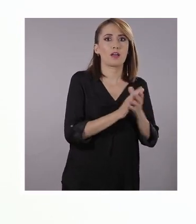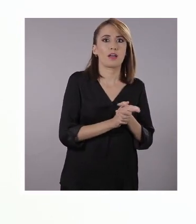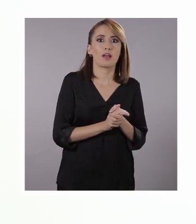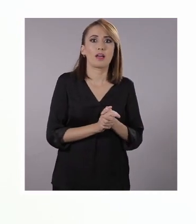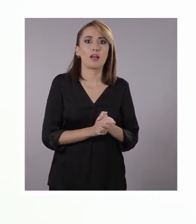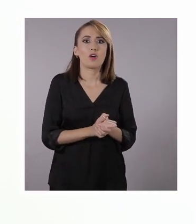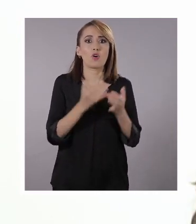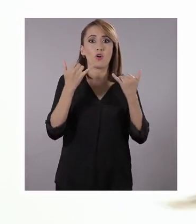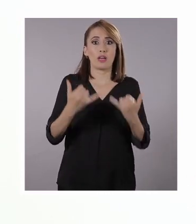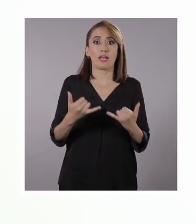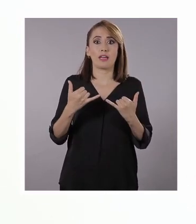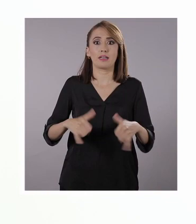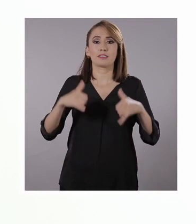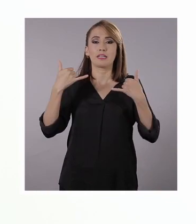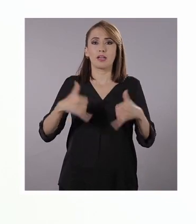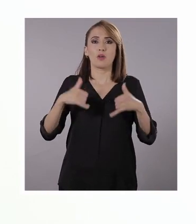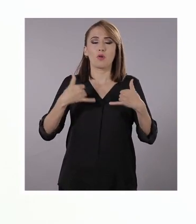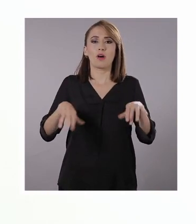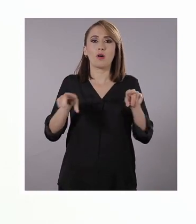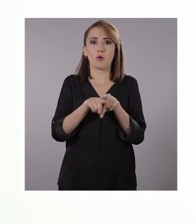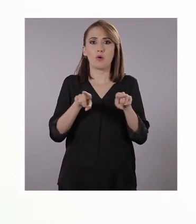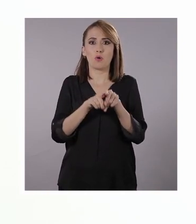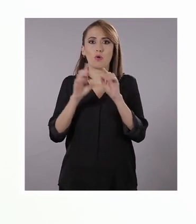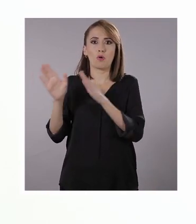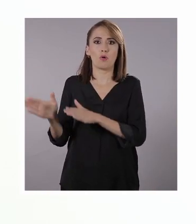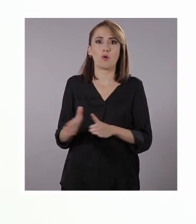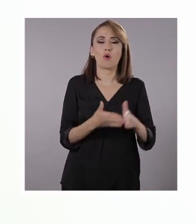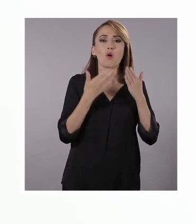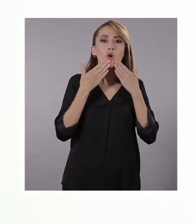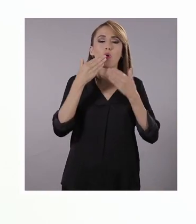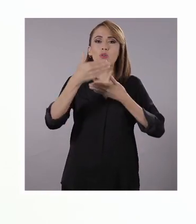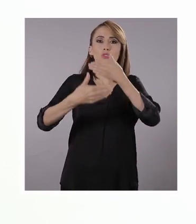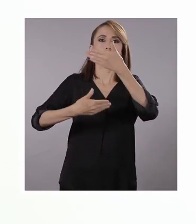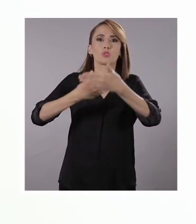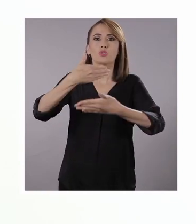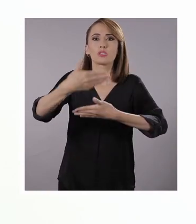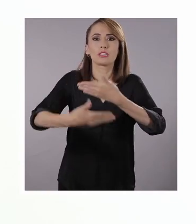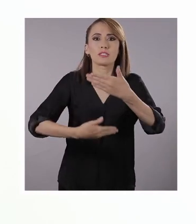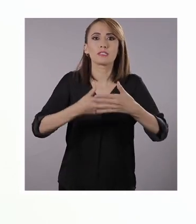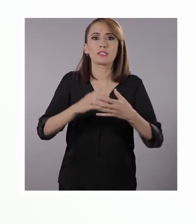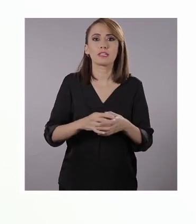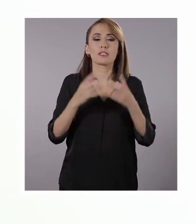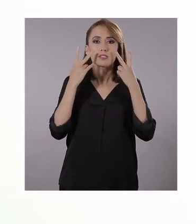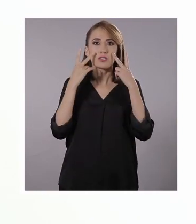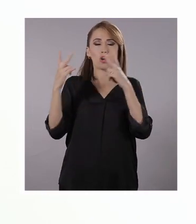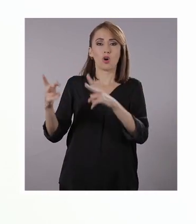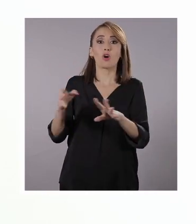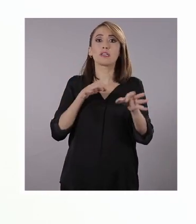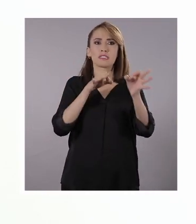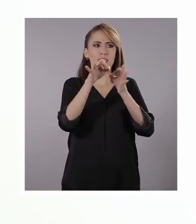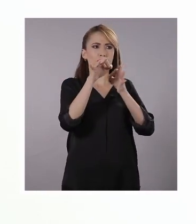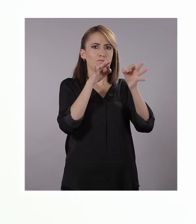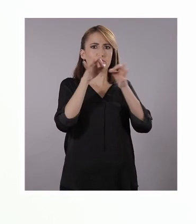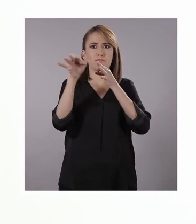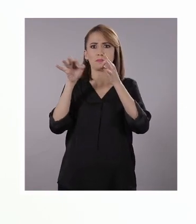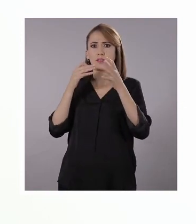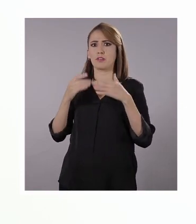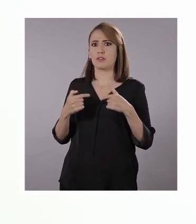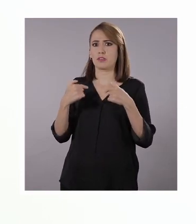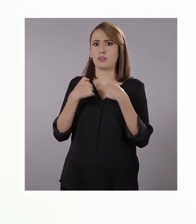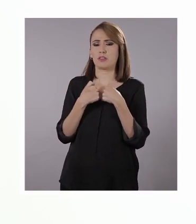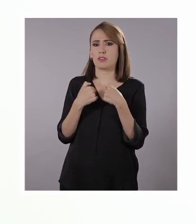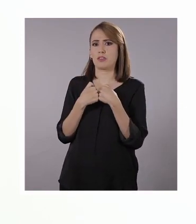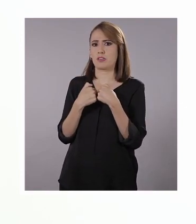supuesto estás invitada. Mira, este juego se trata acerca de las sucesiones. ¿Qué te parece si te explico un poquito? Muy